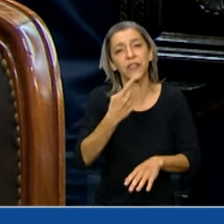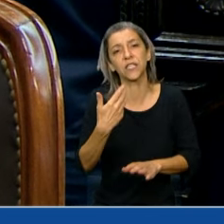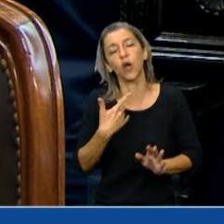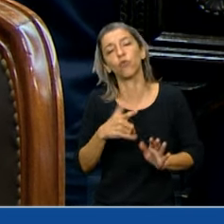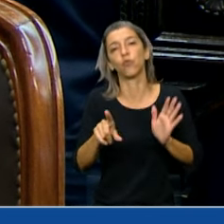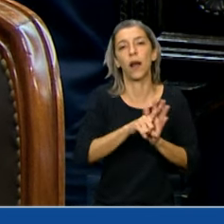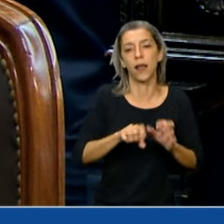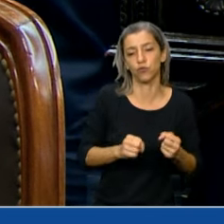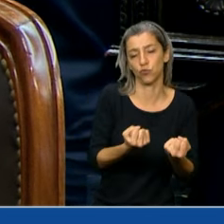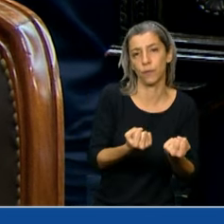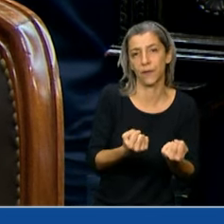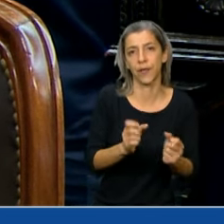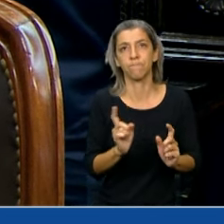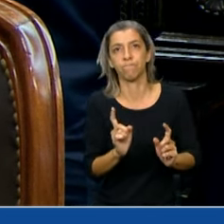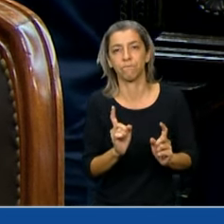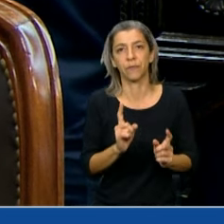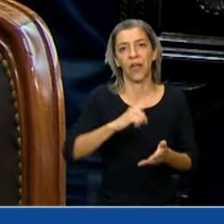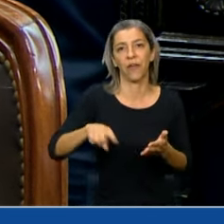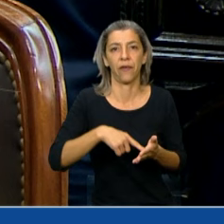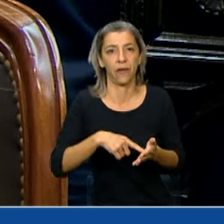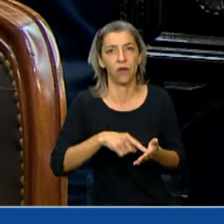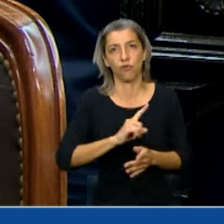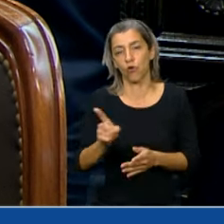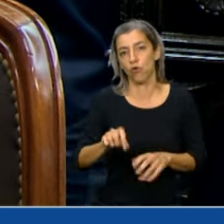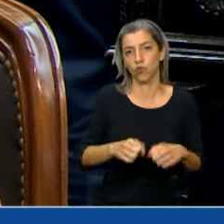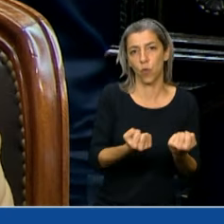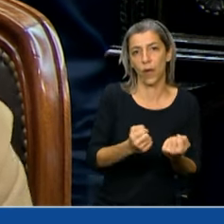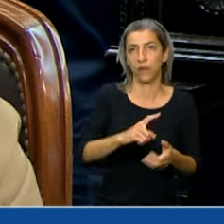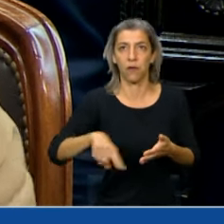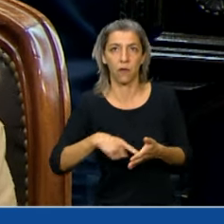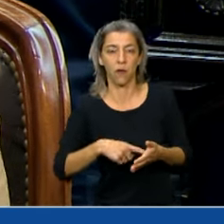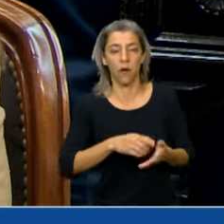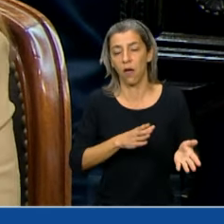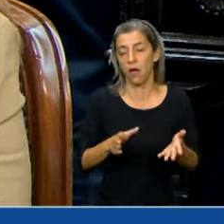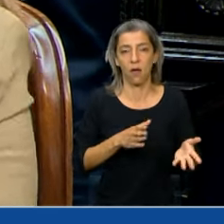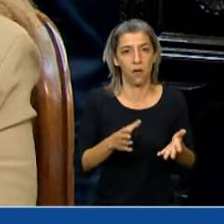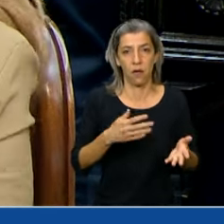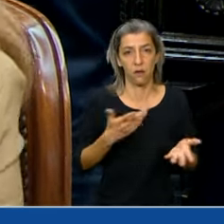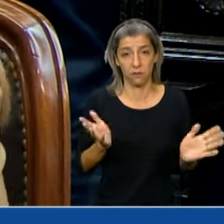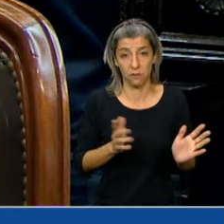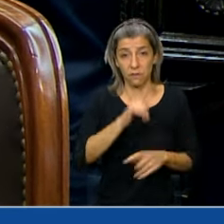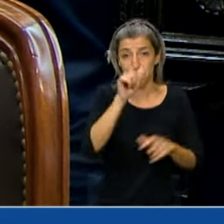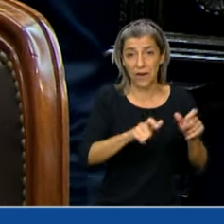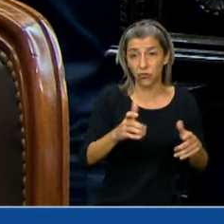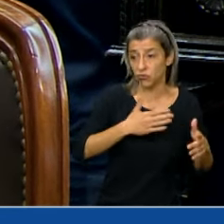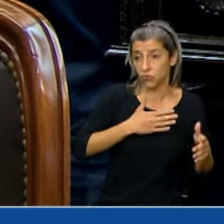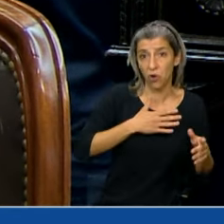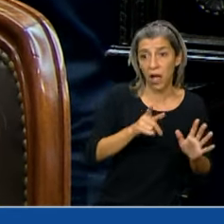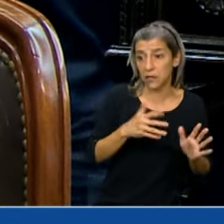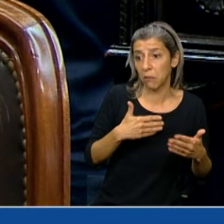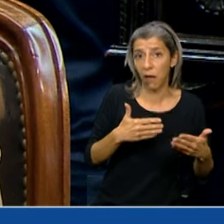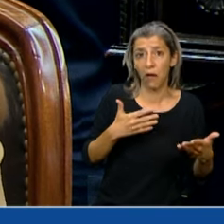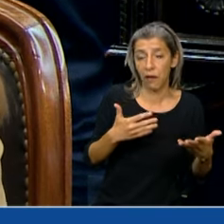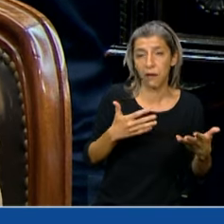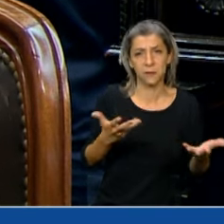suspendía la ley y así tuvimos a los inquilinos y a los propietarios yendo y viniendo no hay crédito hipotecario hace